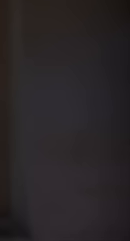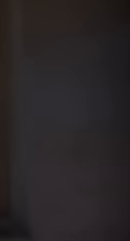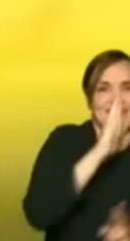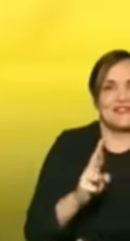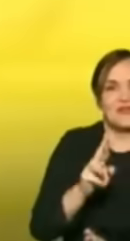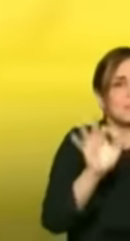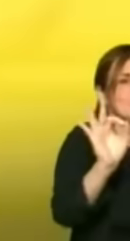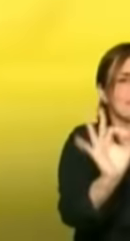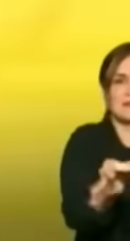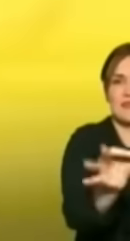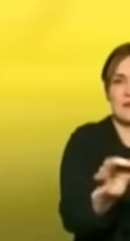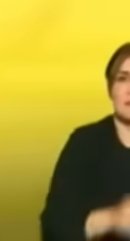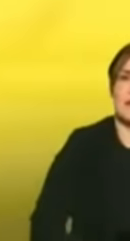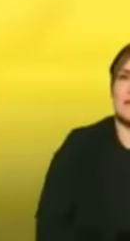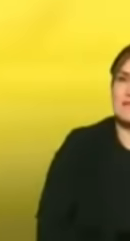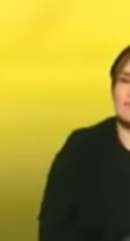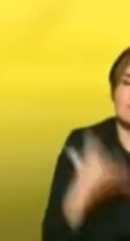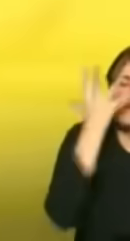su